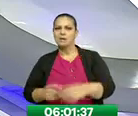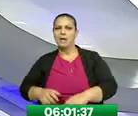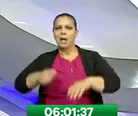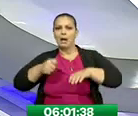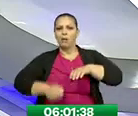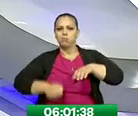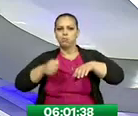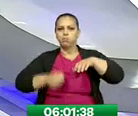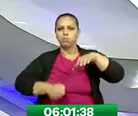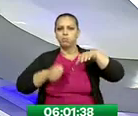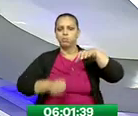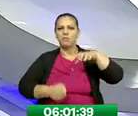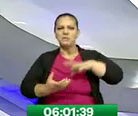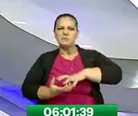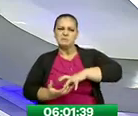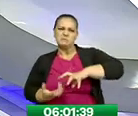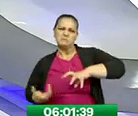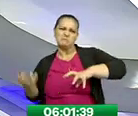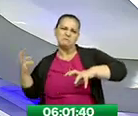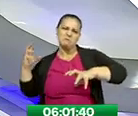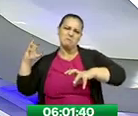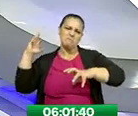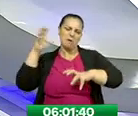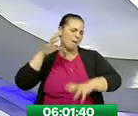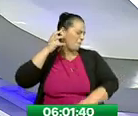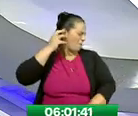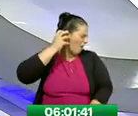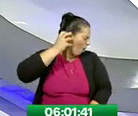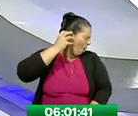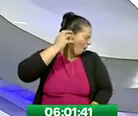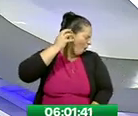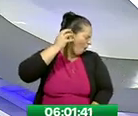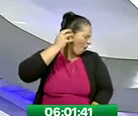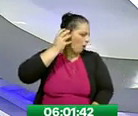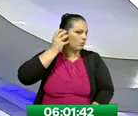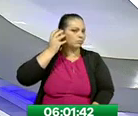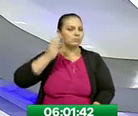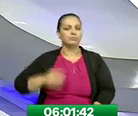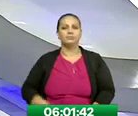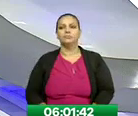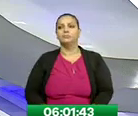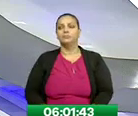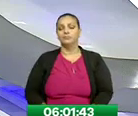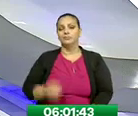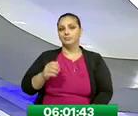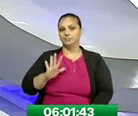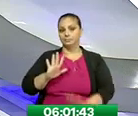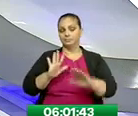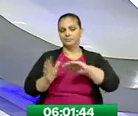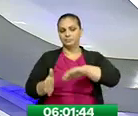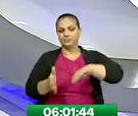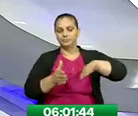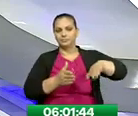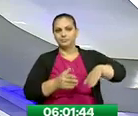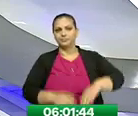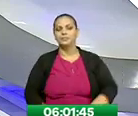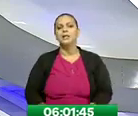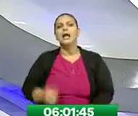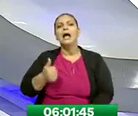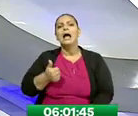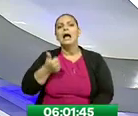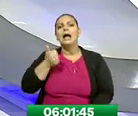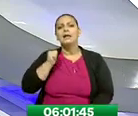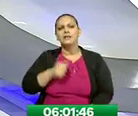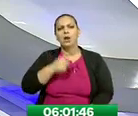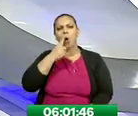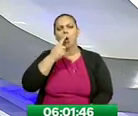Es mi querido José Luis, que justamente el día de ayer hubo una persona que se quiso suicidar. Hoy uno quiso matar a otro,